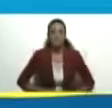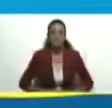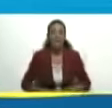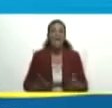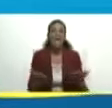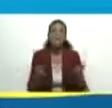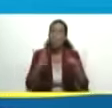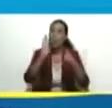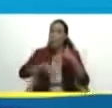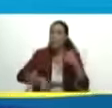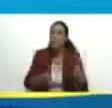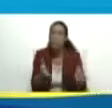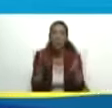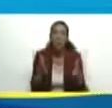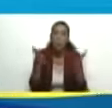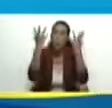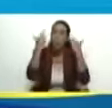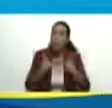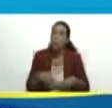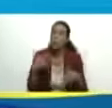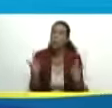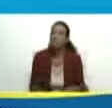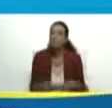Esa final nos pertenecía a nosotros.